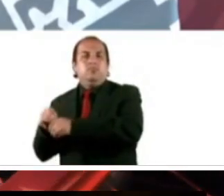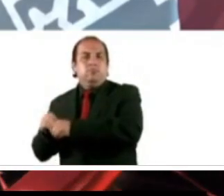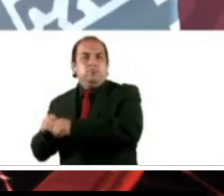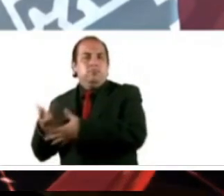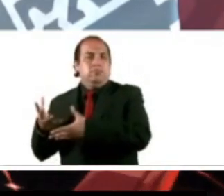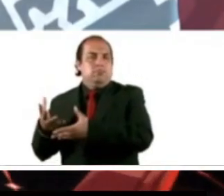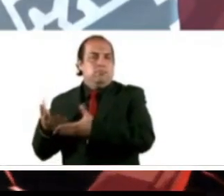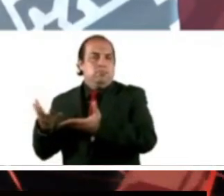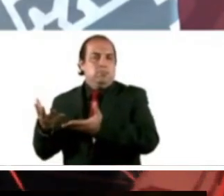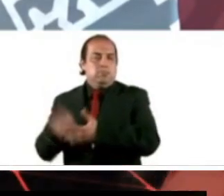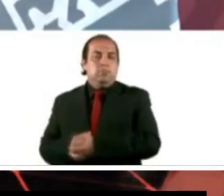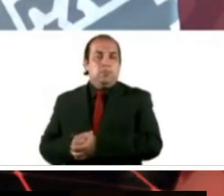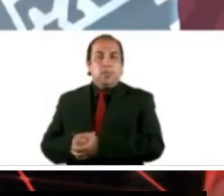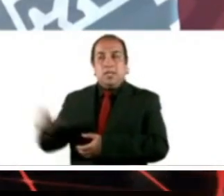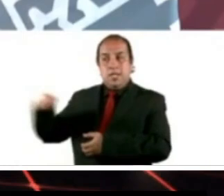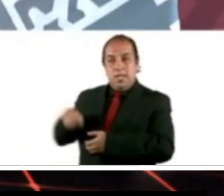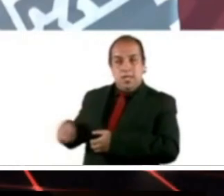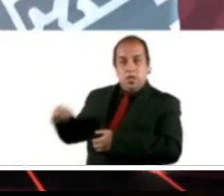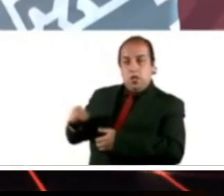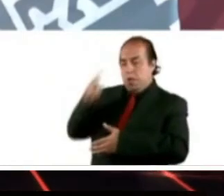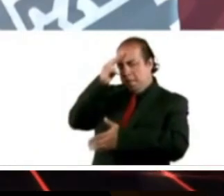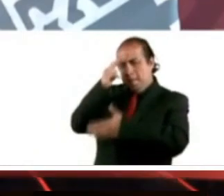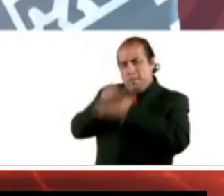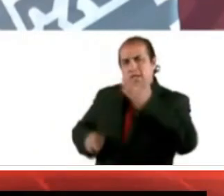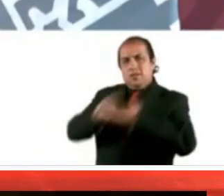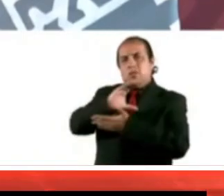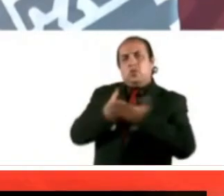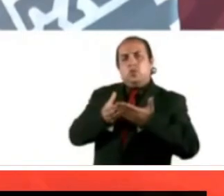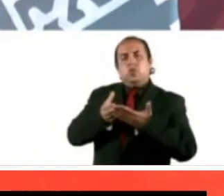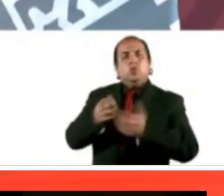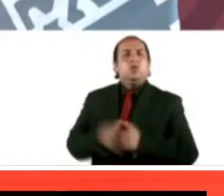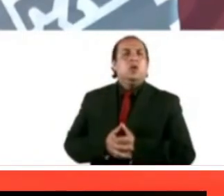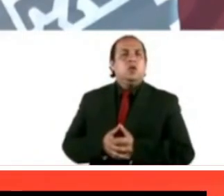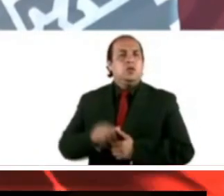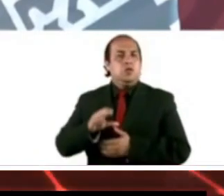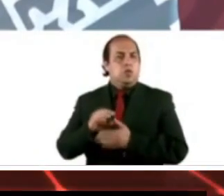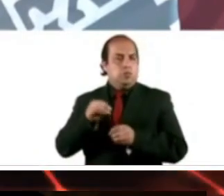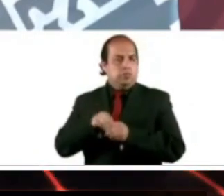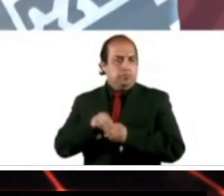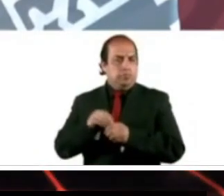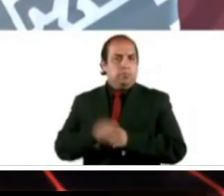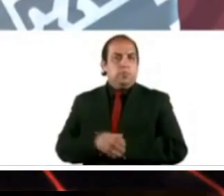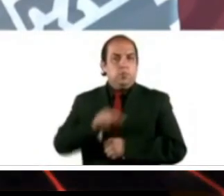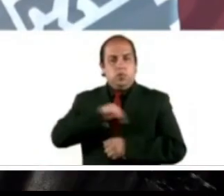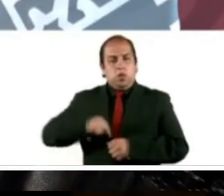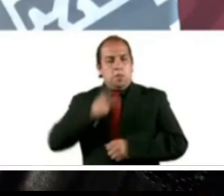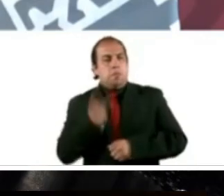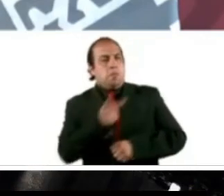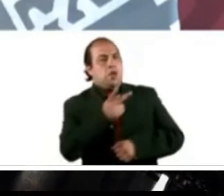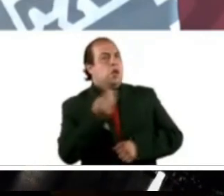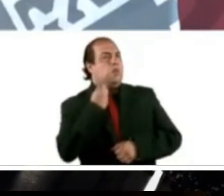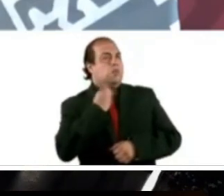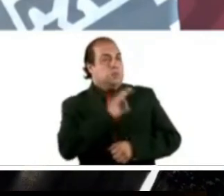más, violaron un contrato de confidencialidad. Entonces hemos preguntado a los abogados si lo podemos